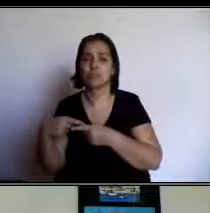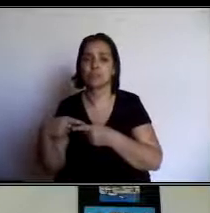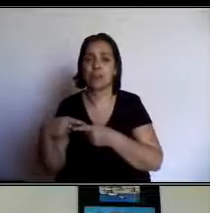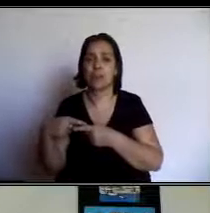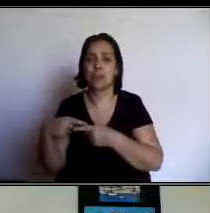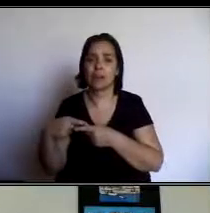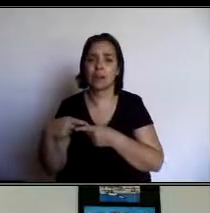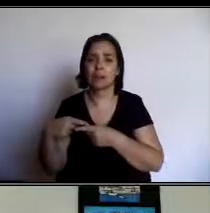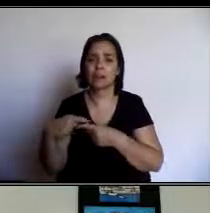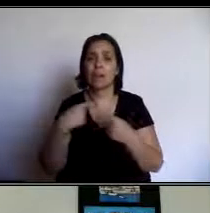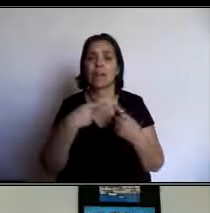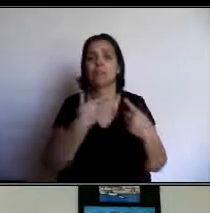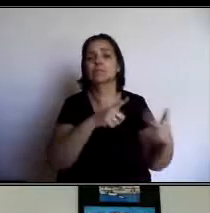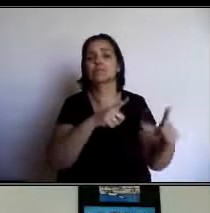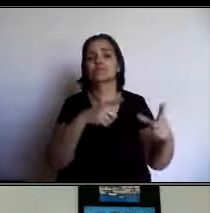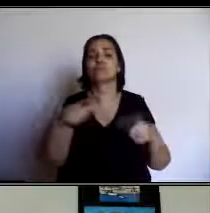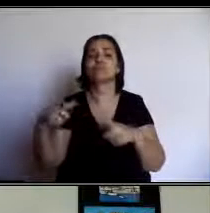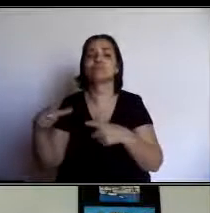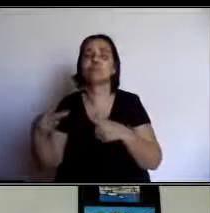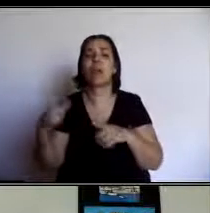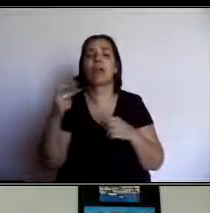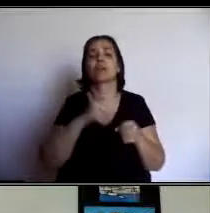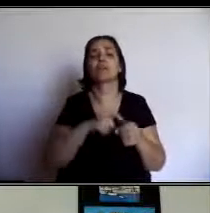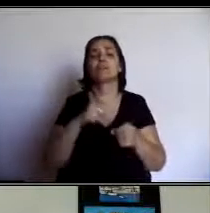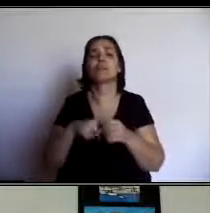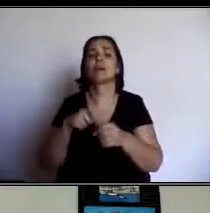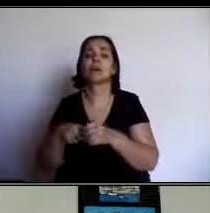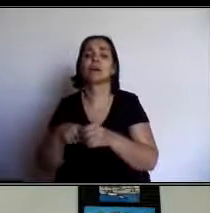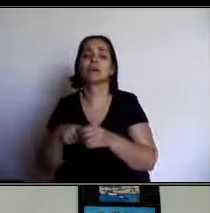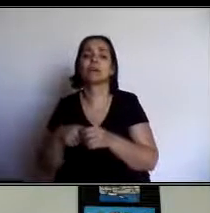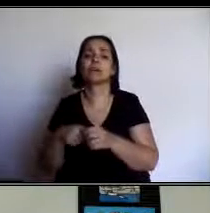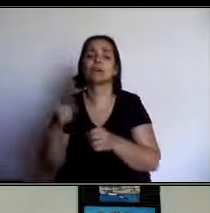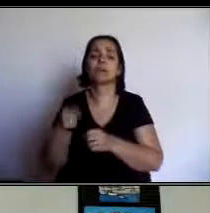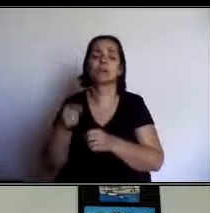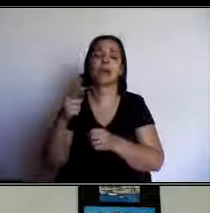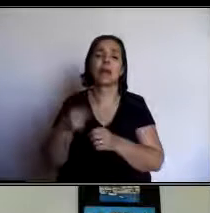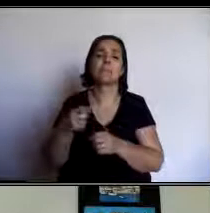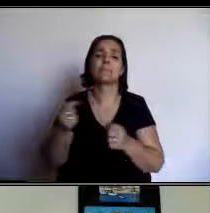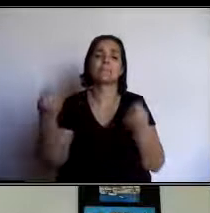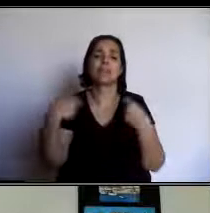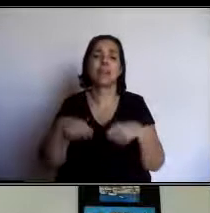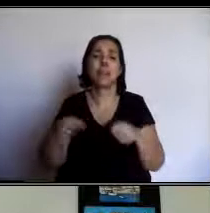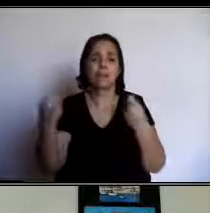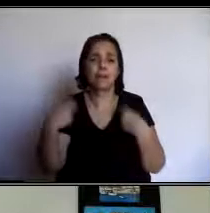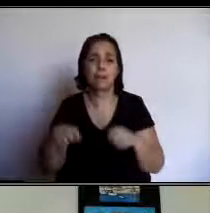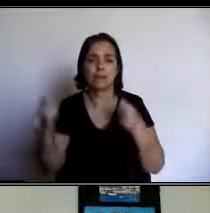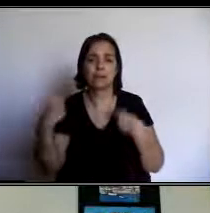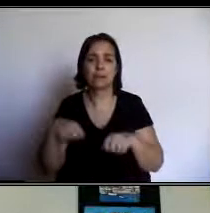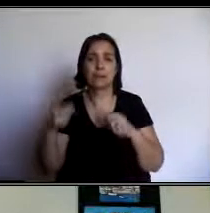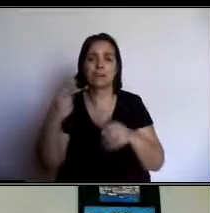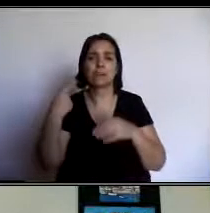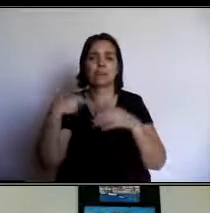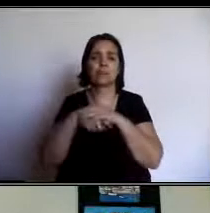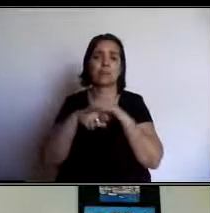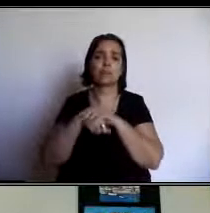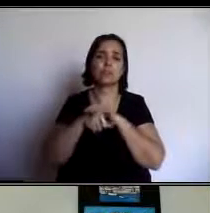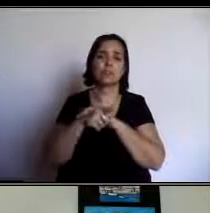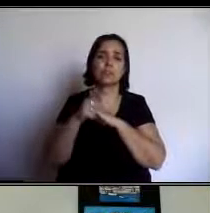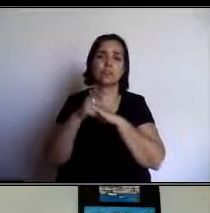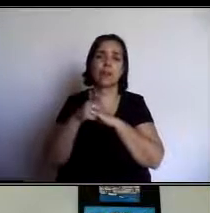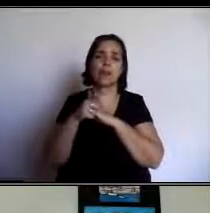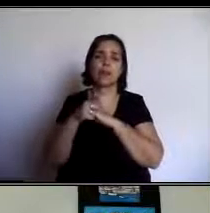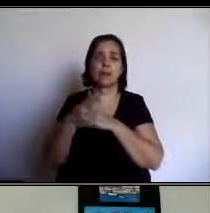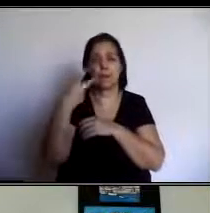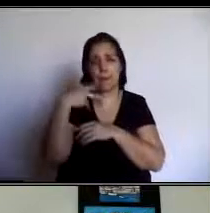dedicadas a distintos sectores, en las que los participantes han podido poner en práctica y desarrollar un periodo de